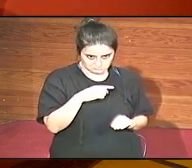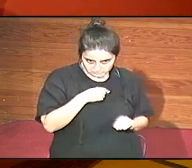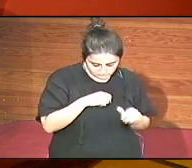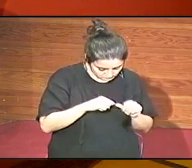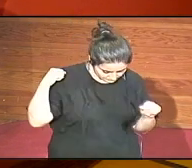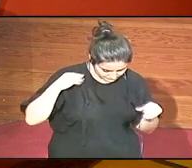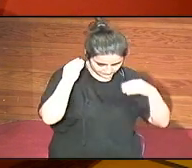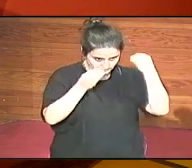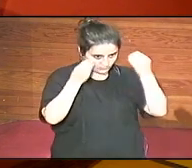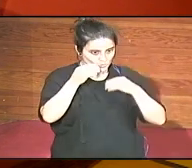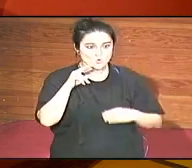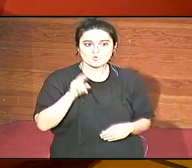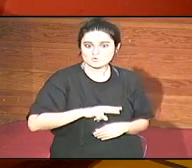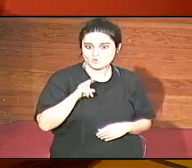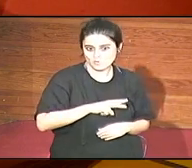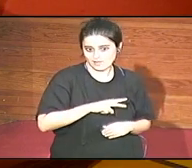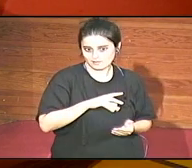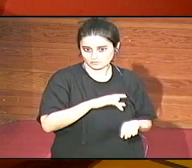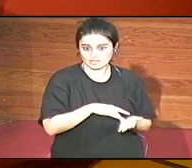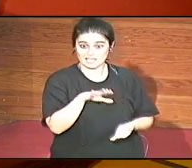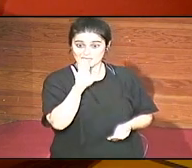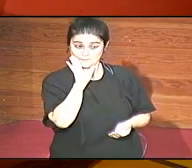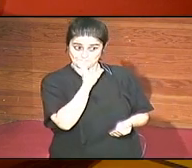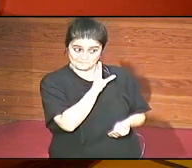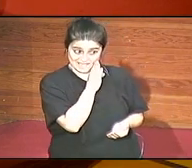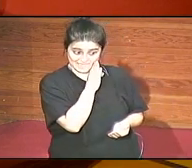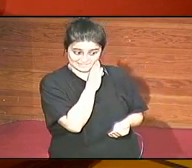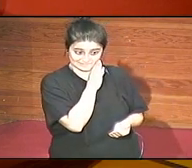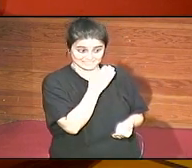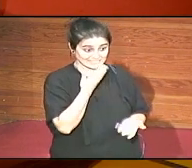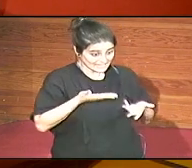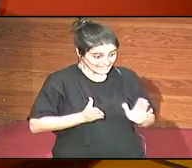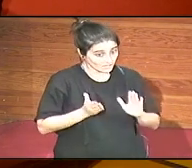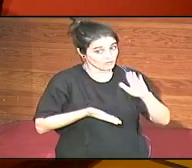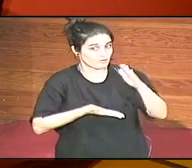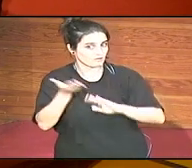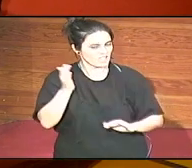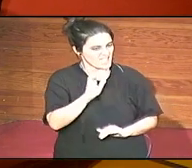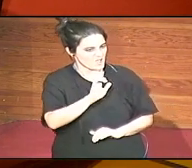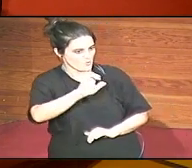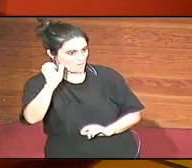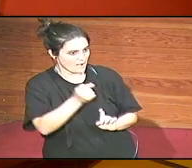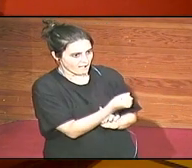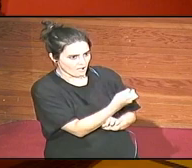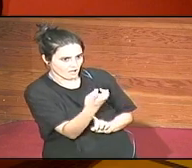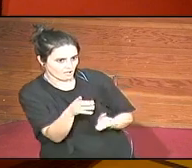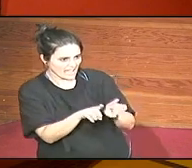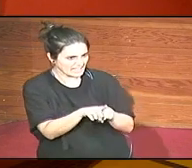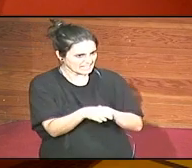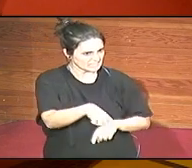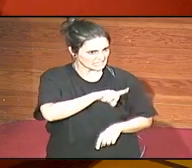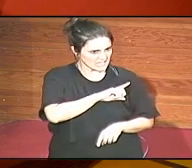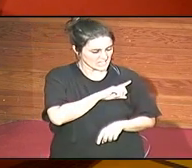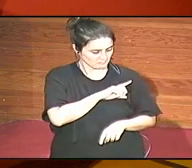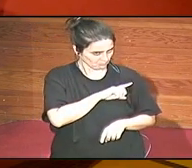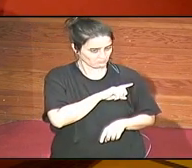que las madres fueron recipientes de críticas o de la de elogios de otras de otros puestos y como lo vivían